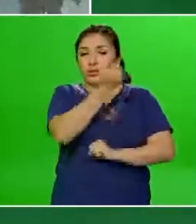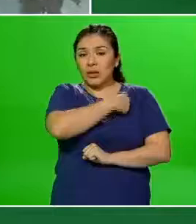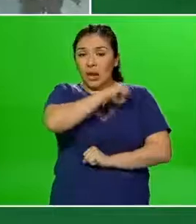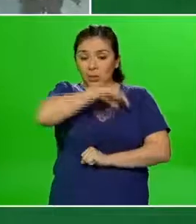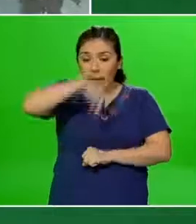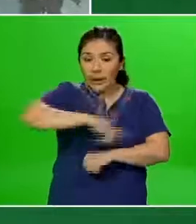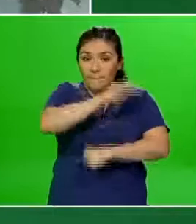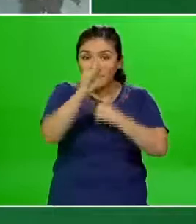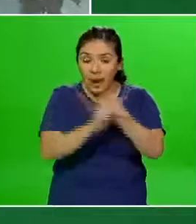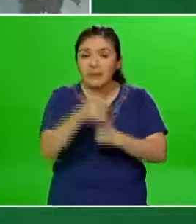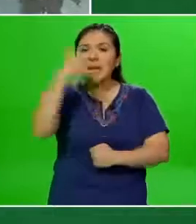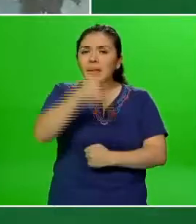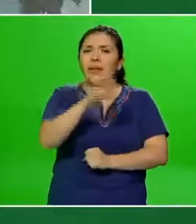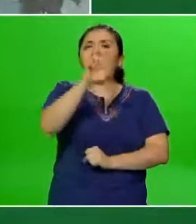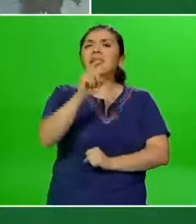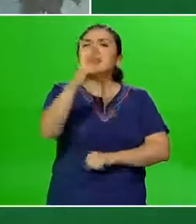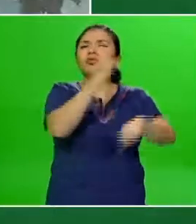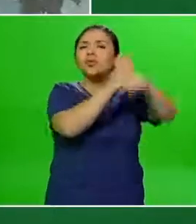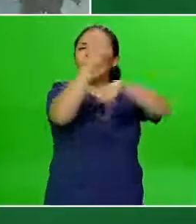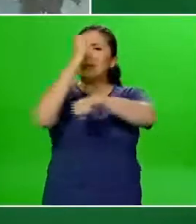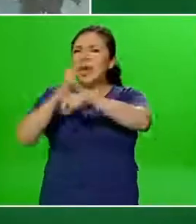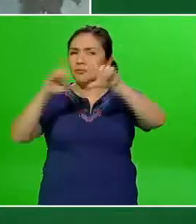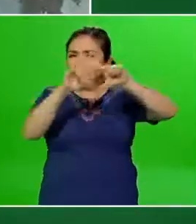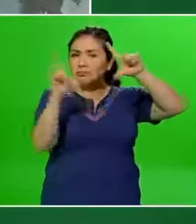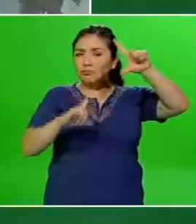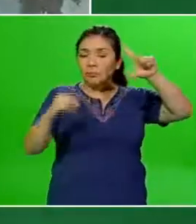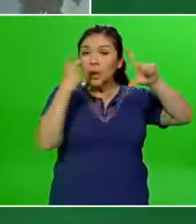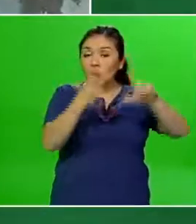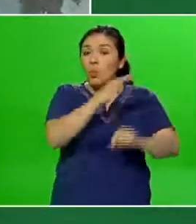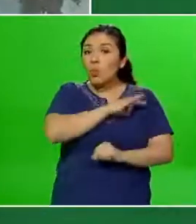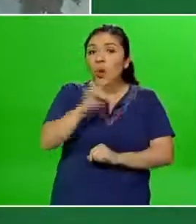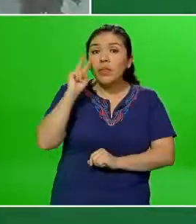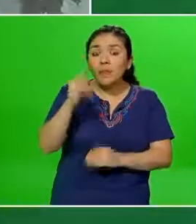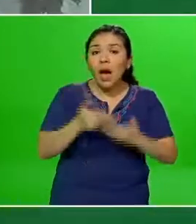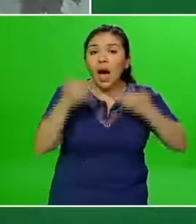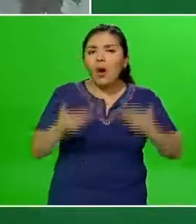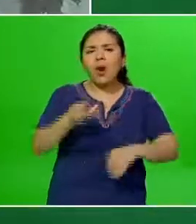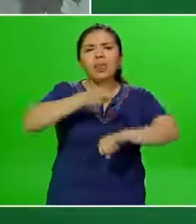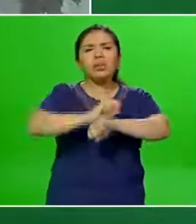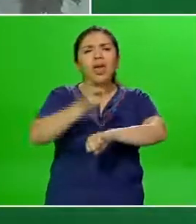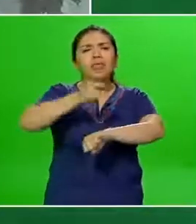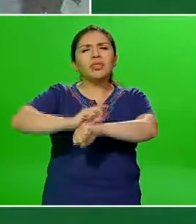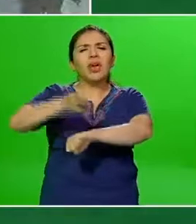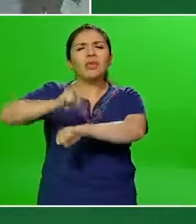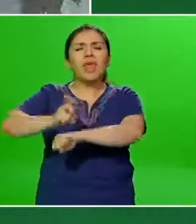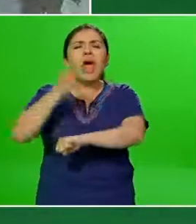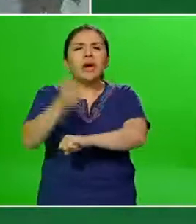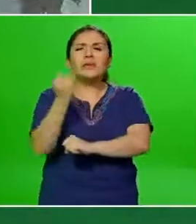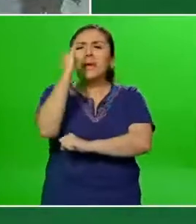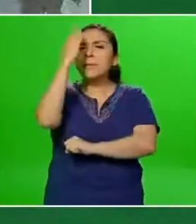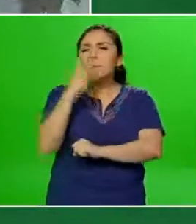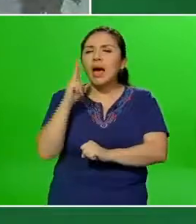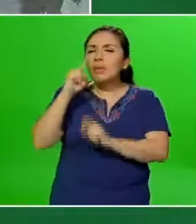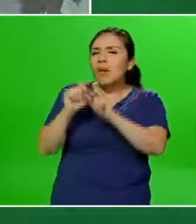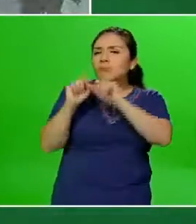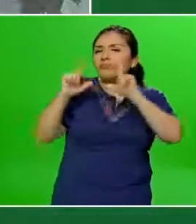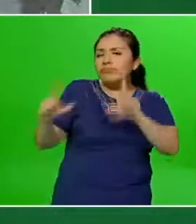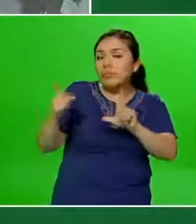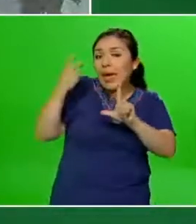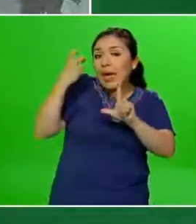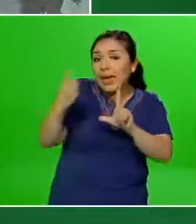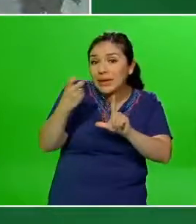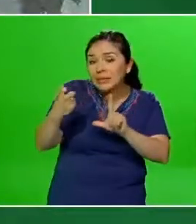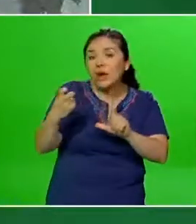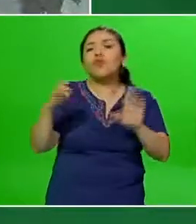país y las 32 entidades federativas, podemos observar día a día estas imágenes, esta